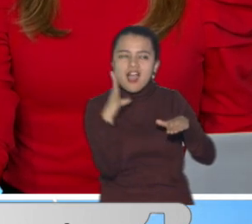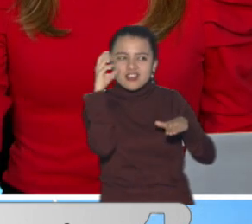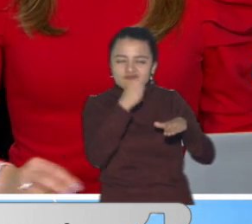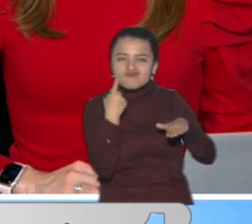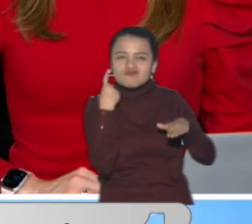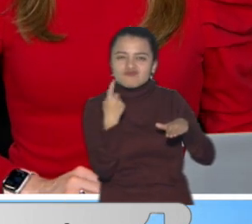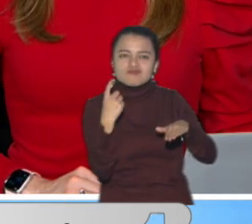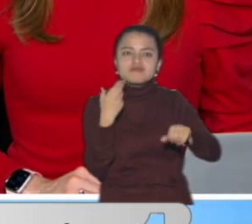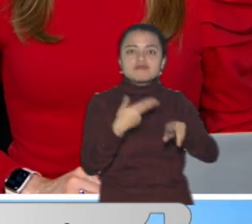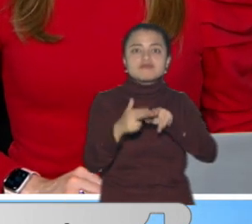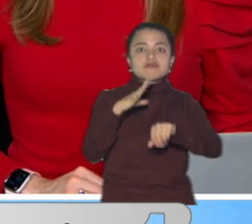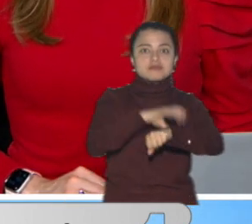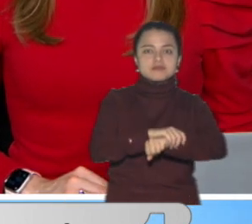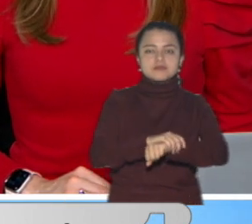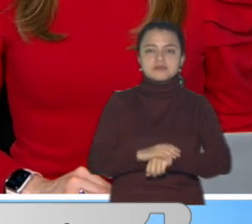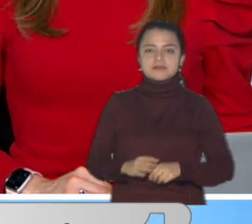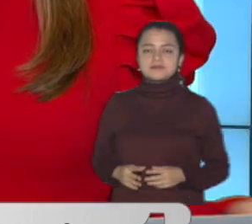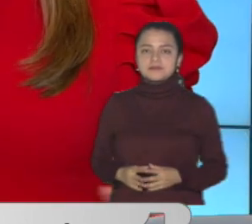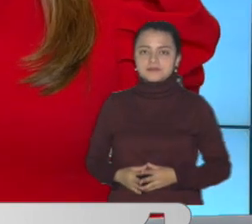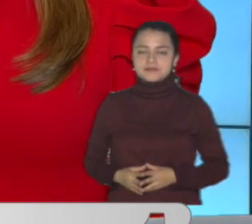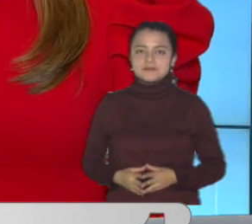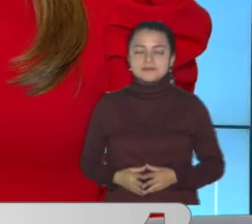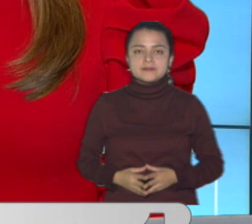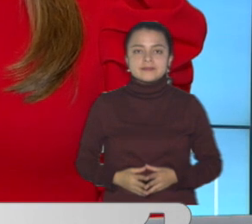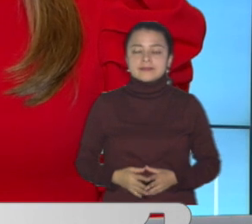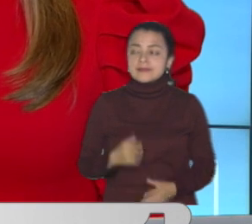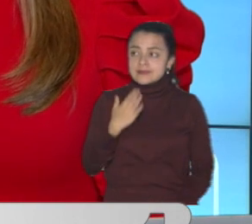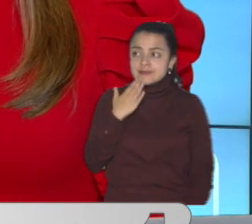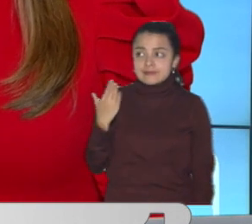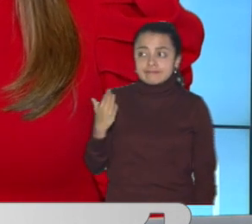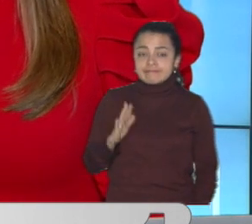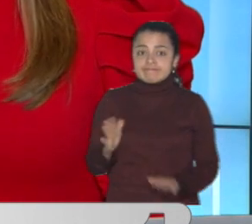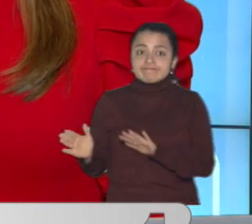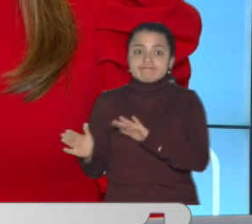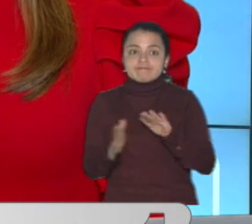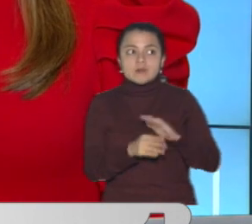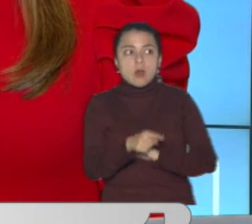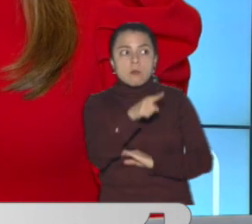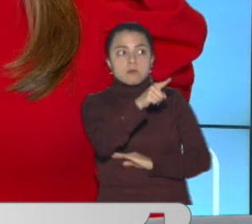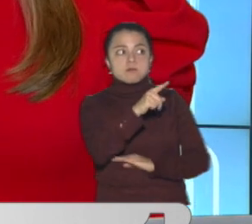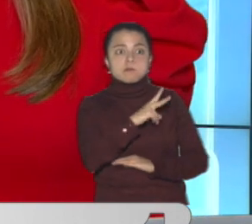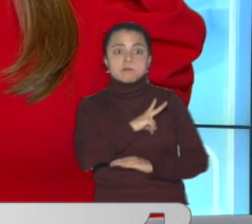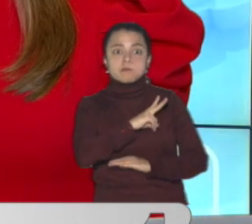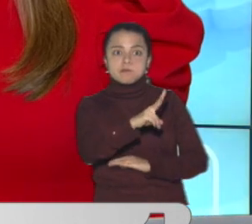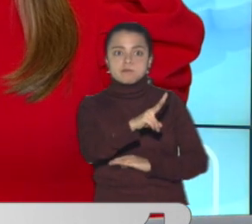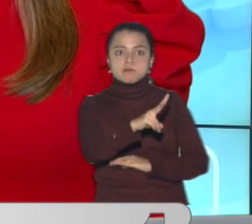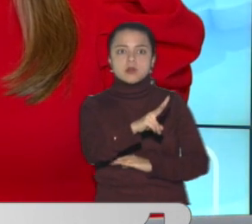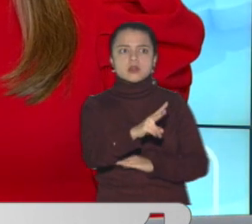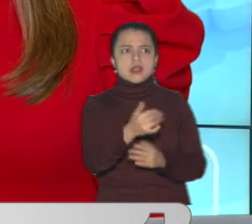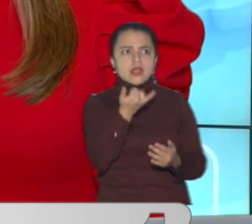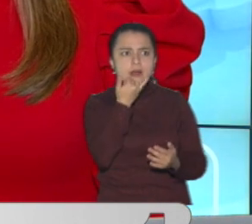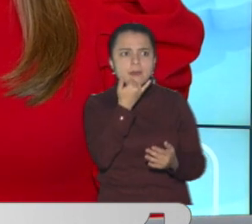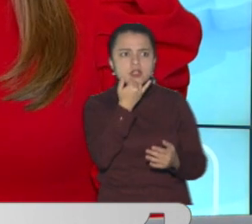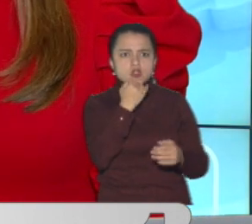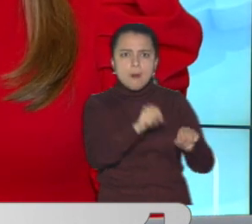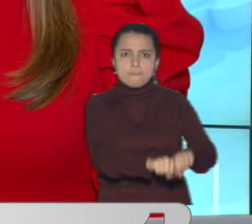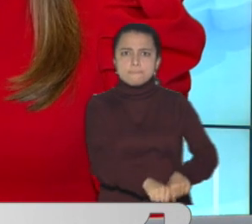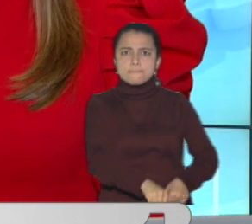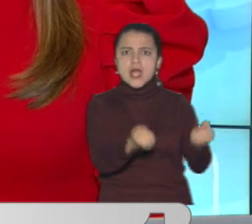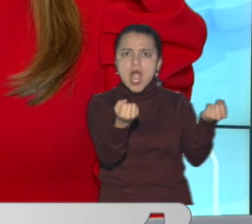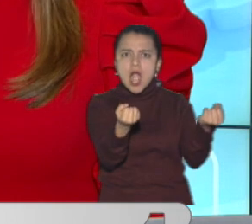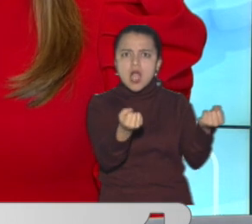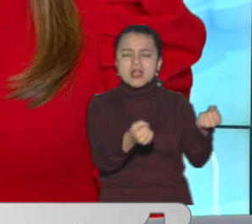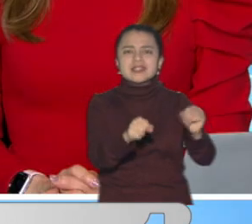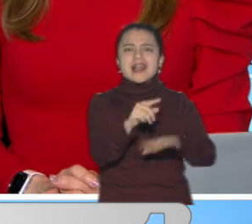1 CMI. Feliz tarde. Yusi, muchas gracias. Emergencia en el Valle del Cauca por la ruptura de un dique en zona rural de